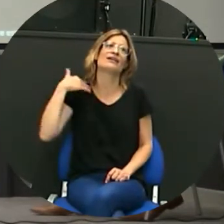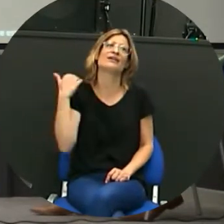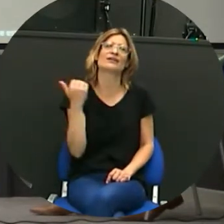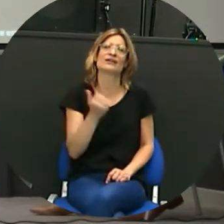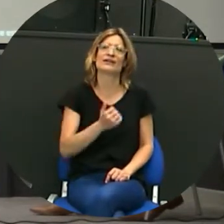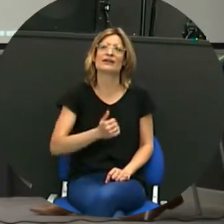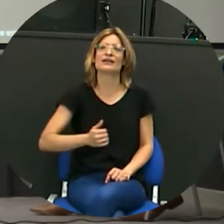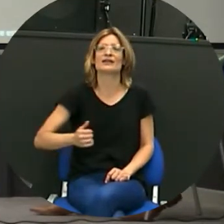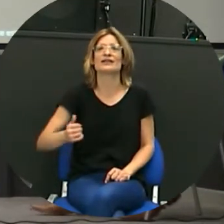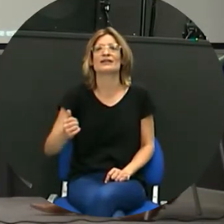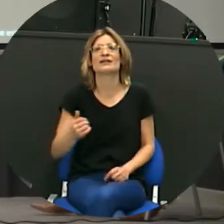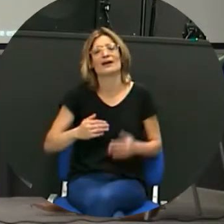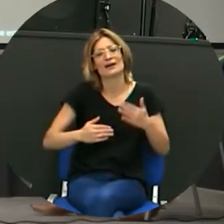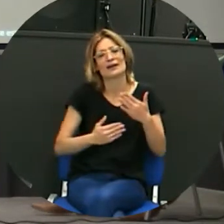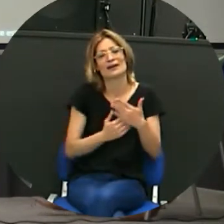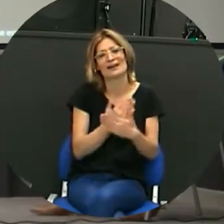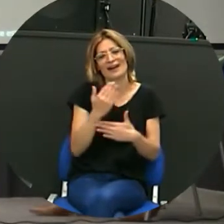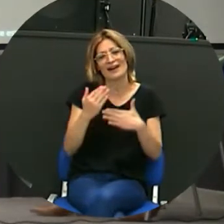conocerte